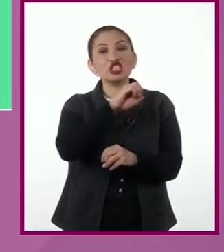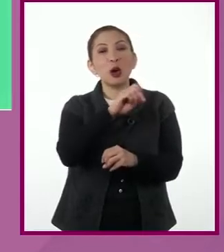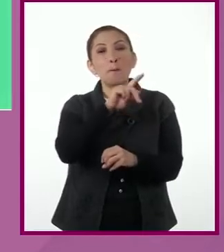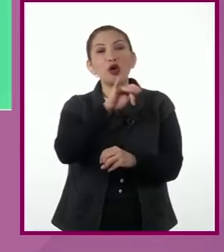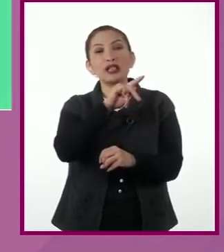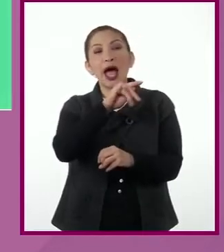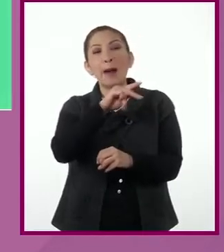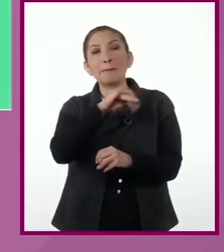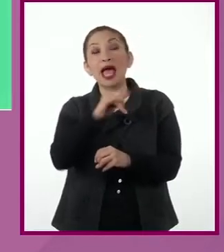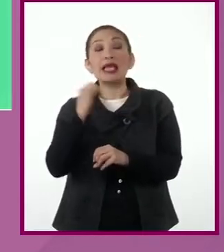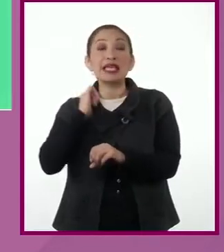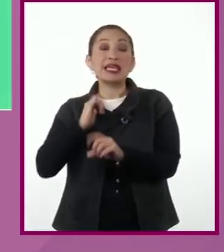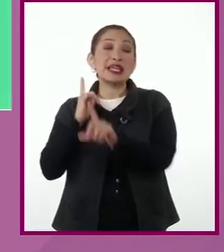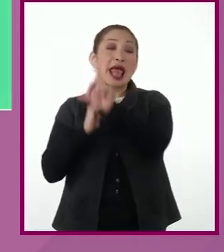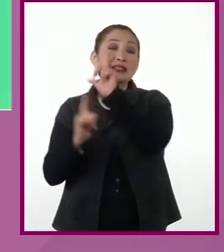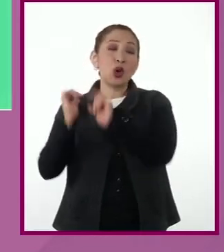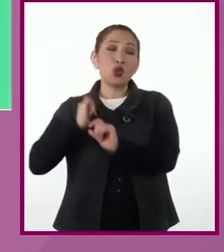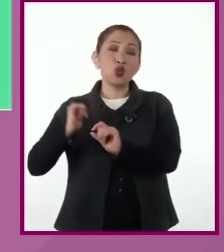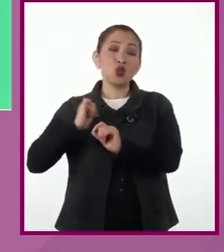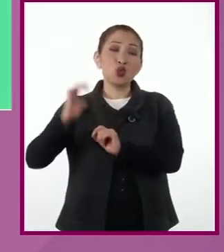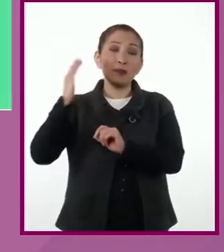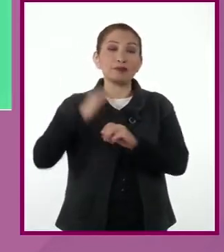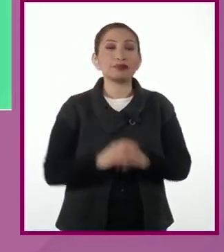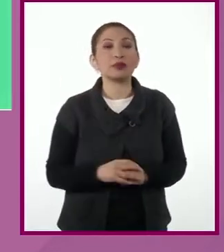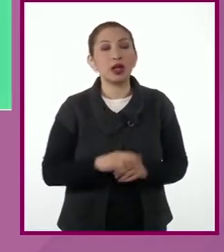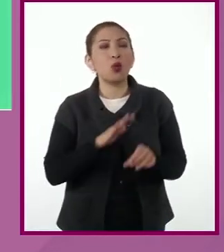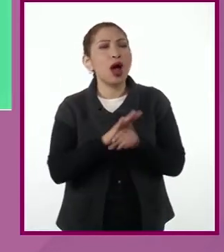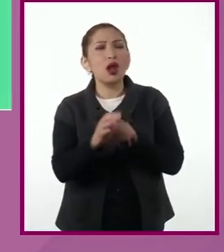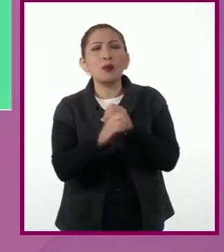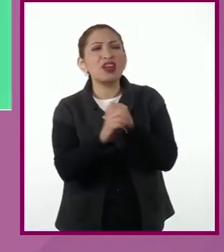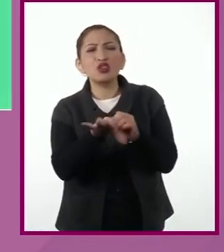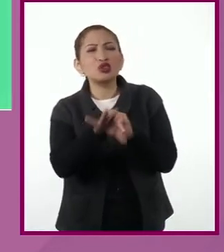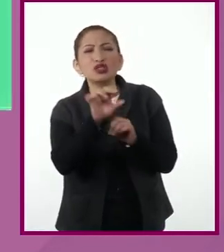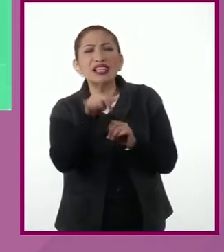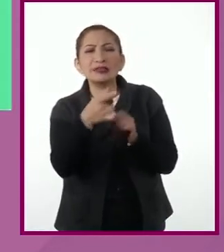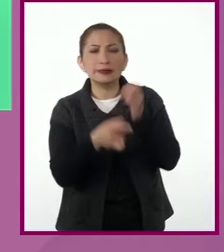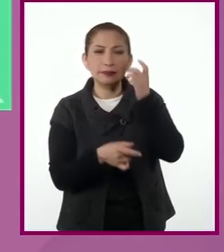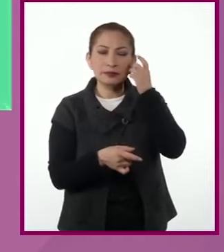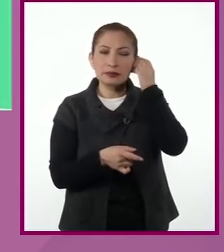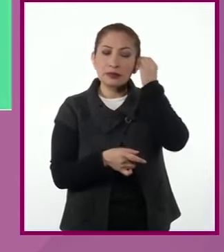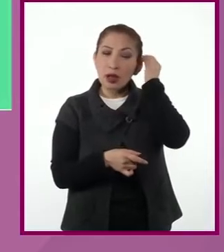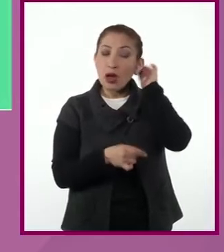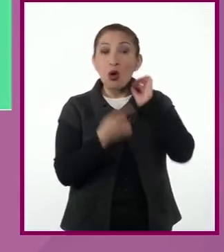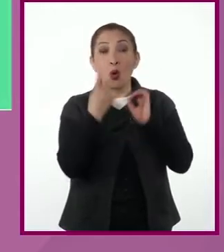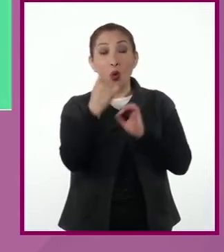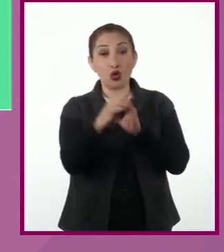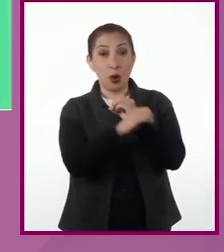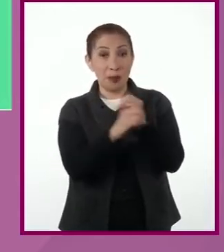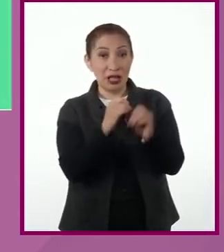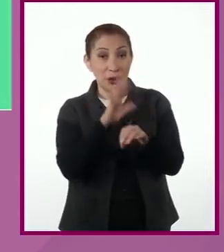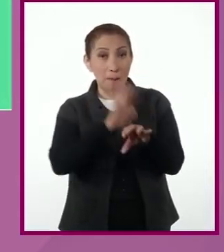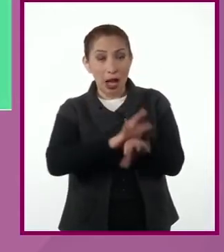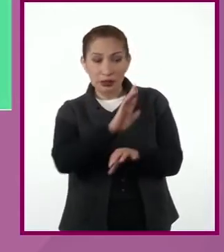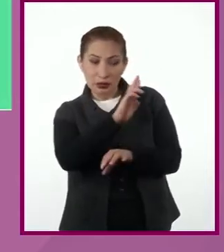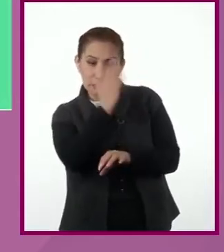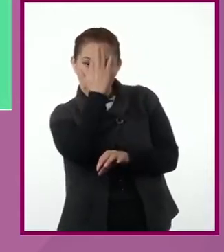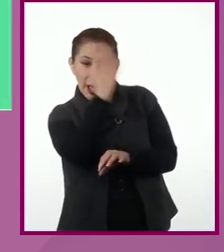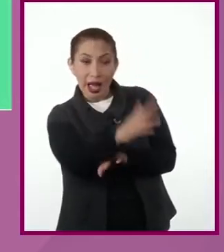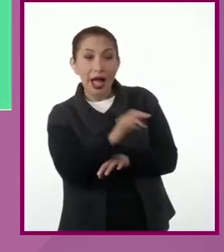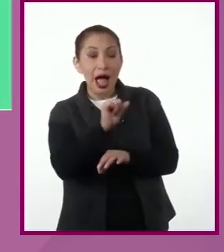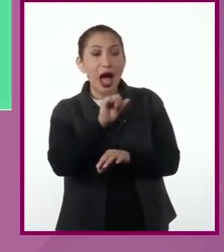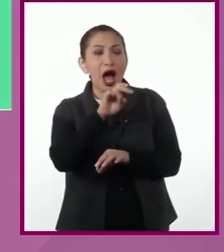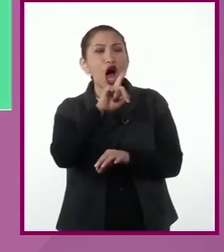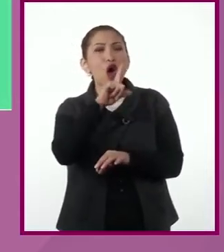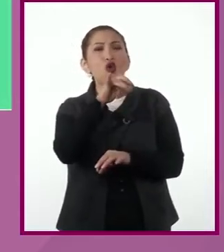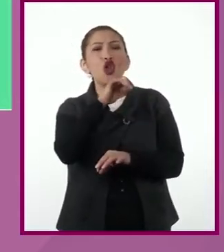antigua Grecia. ¿Y cuáles son los instrumentos? Uno de los instrumentos más reconocidos era el